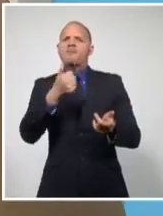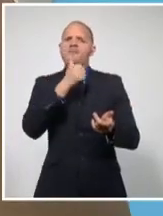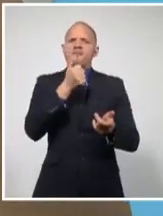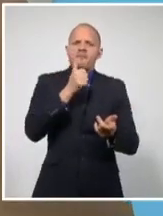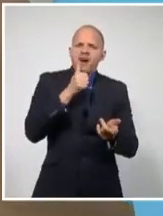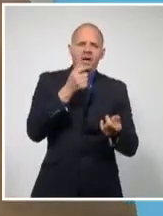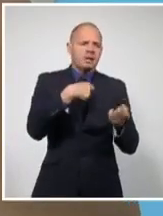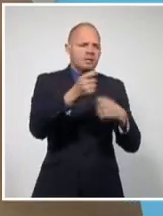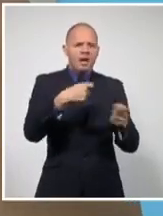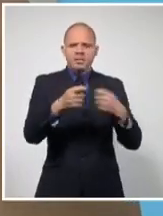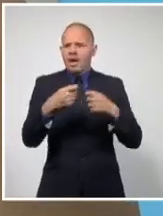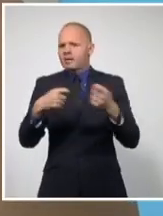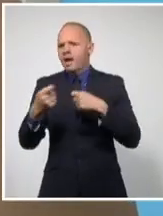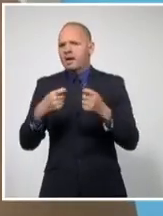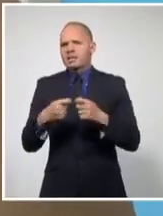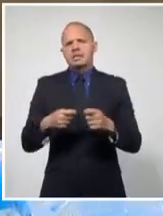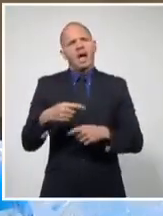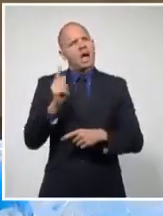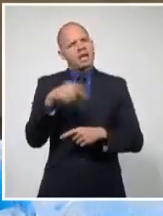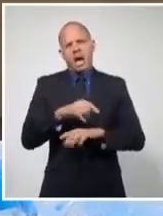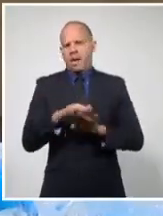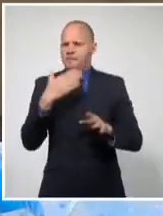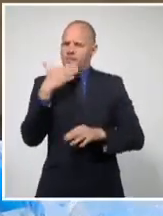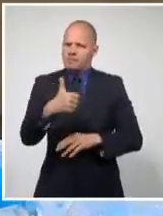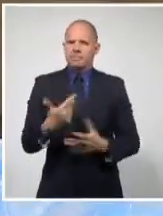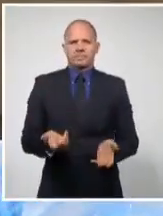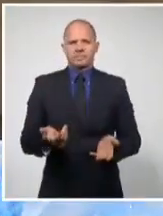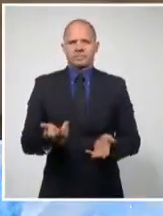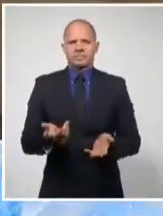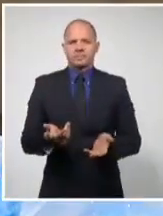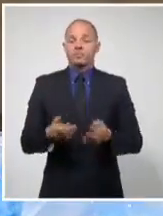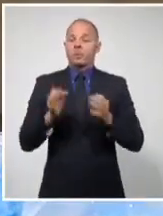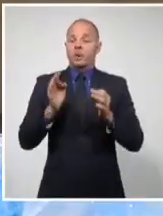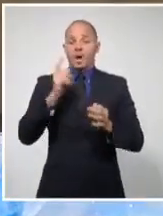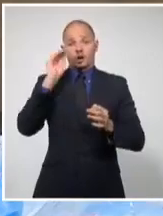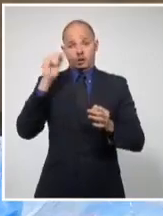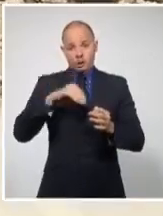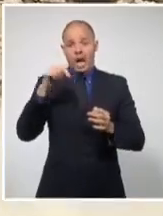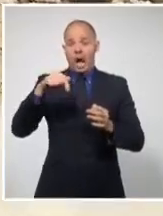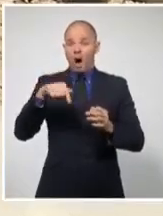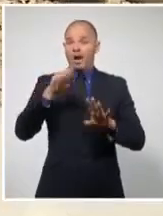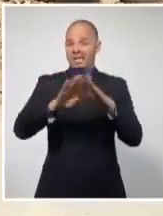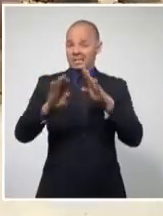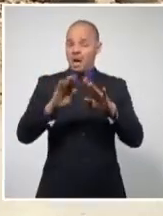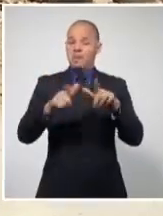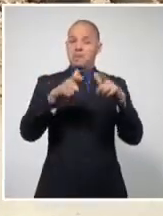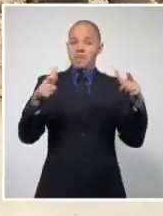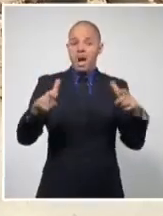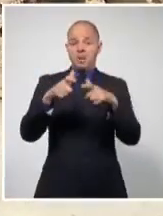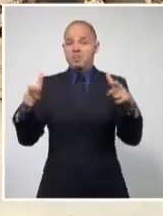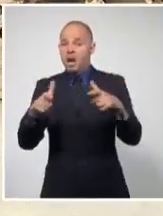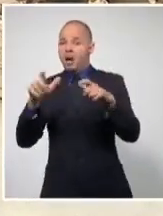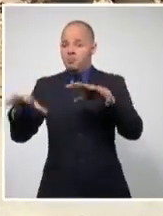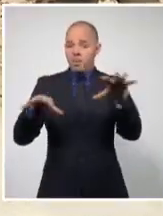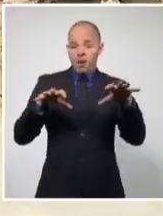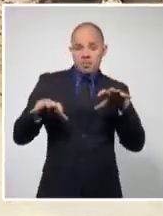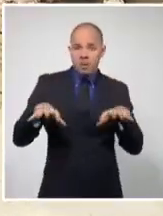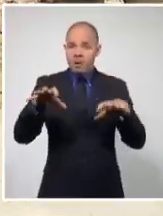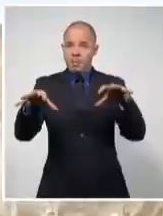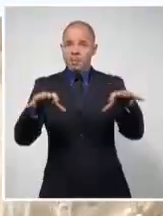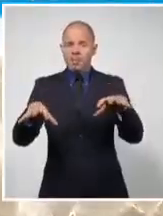la mercancía que es útil para la vida diaria. Aun cuando la red comercial se ha ampliado, no han faltado las alternativas para acercar un grupo